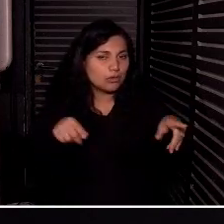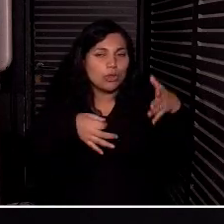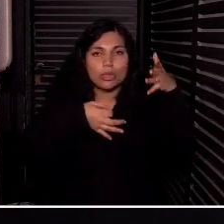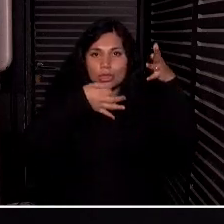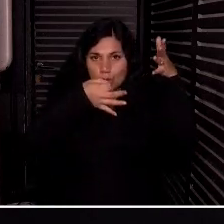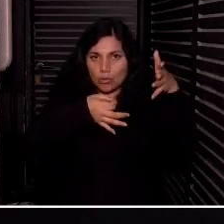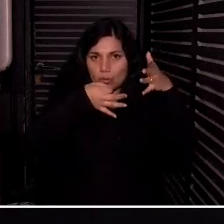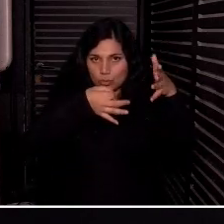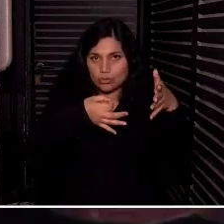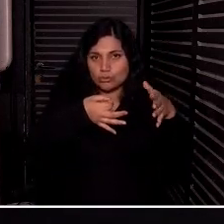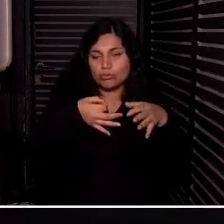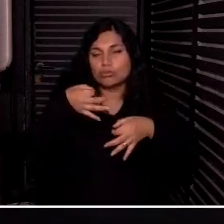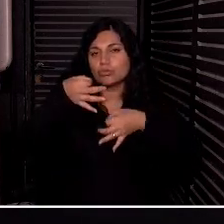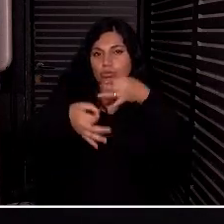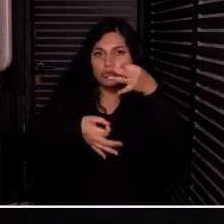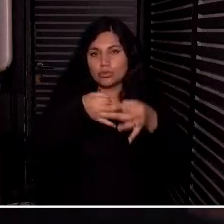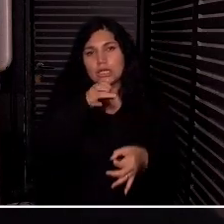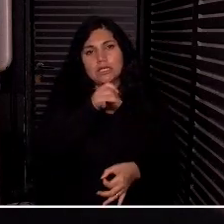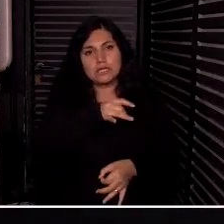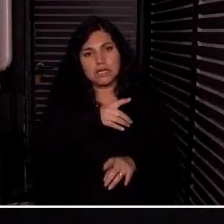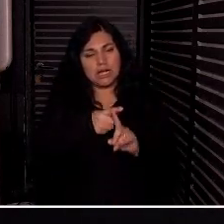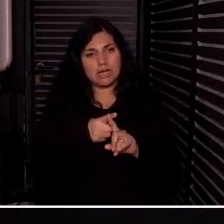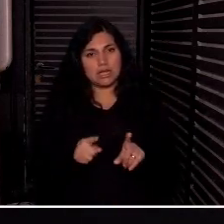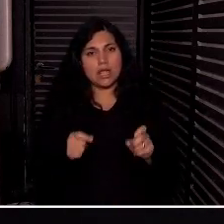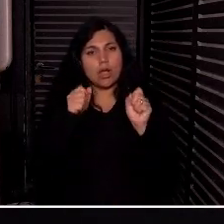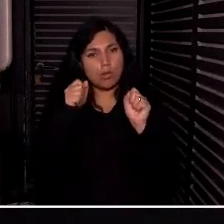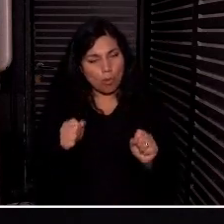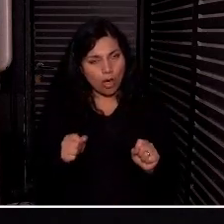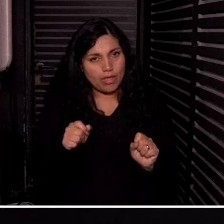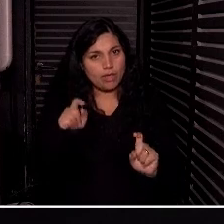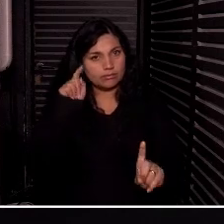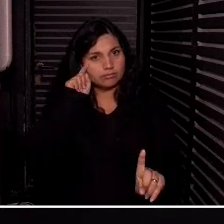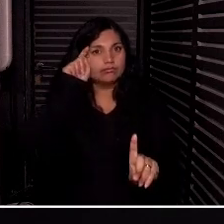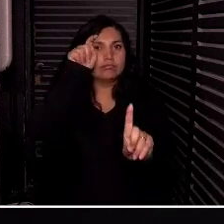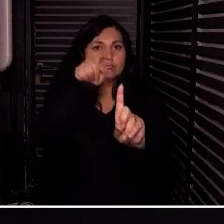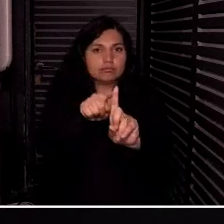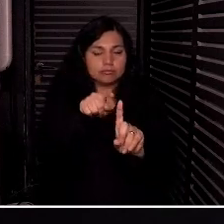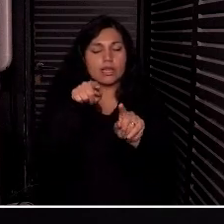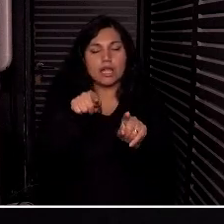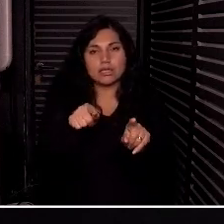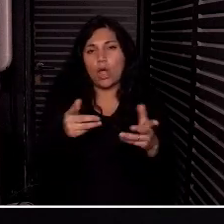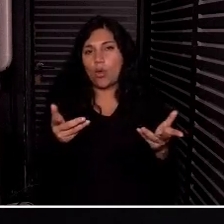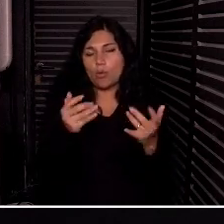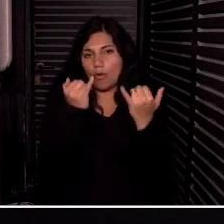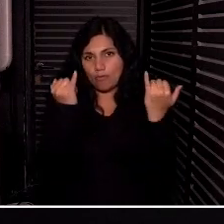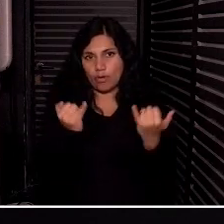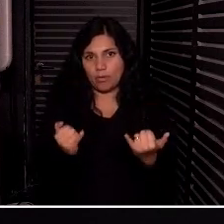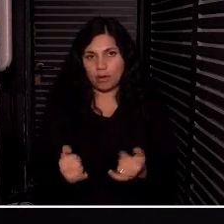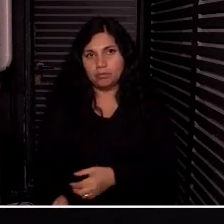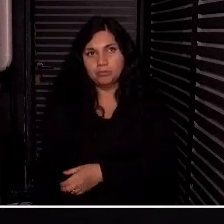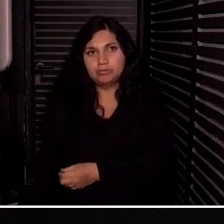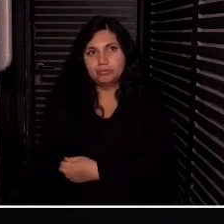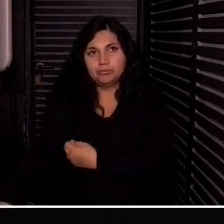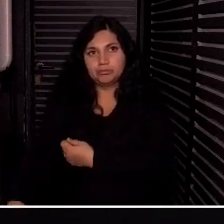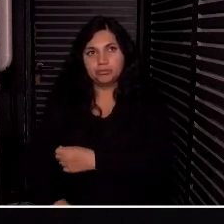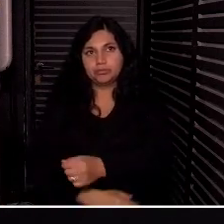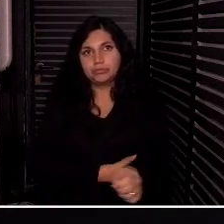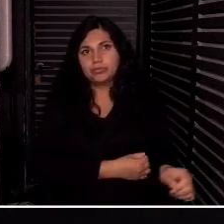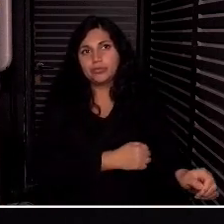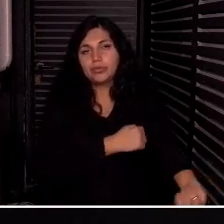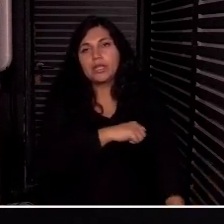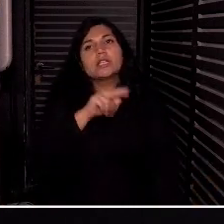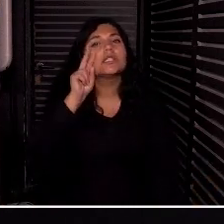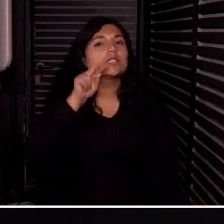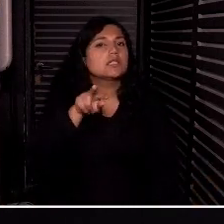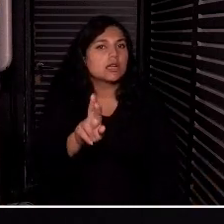esos relatos de ese chile tan distinto pueda llegar a esa escena o de qué manera y sin tener una respuesta yo creo